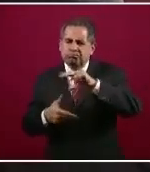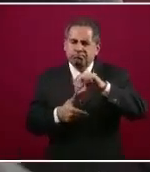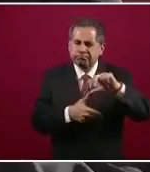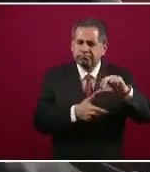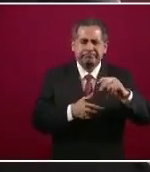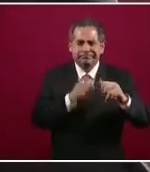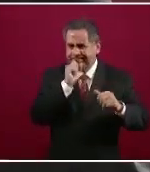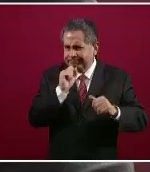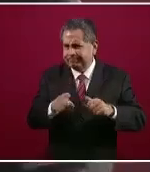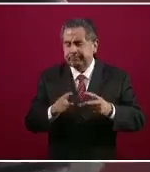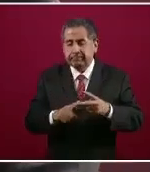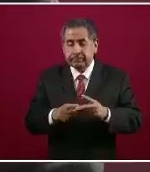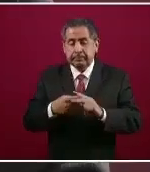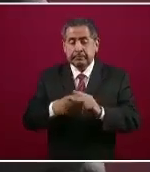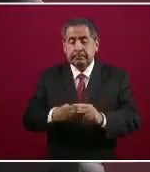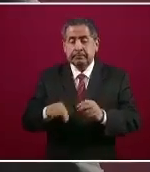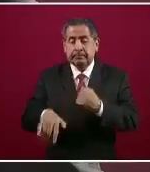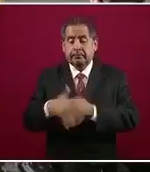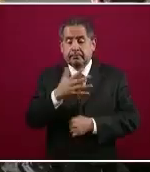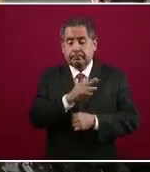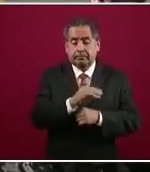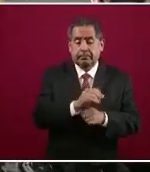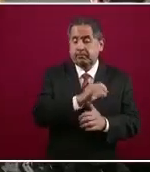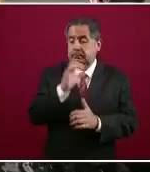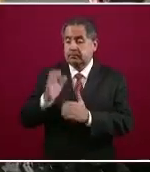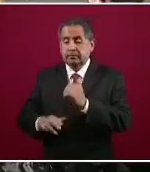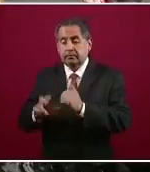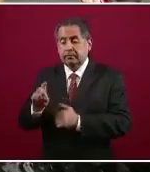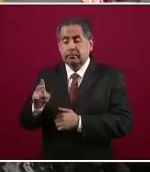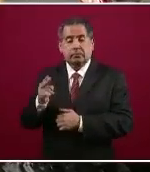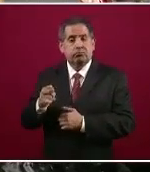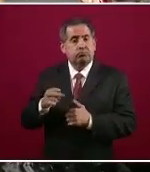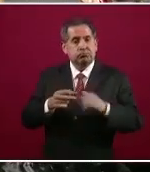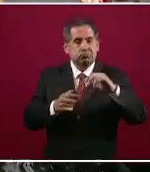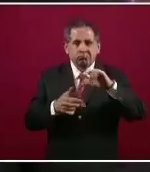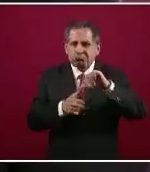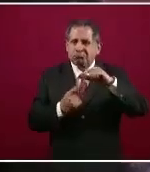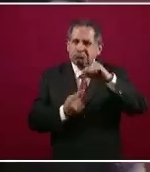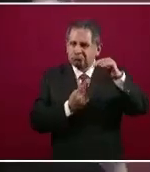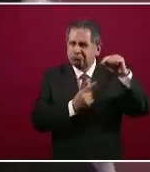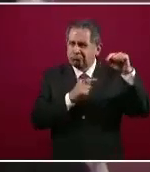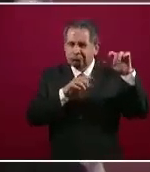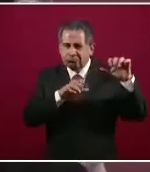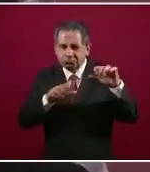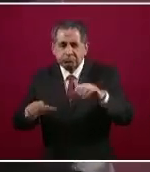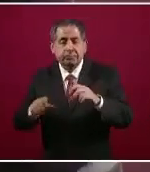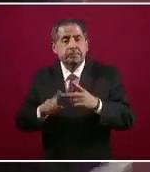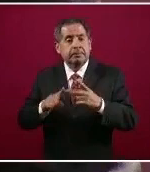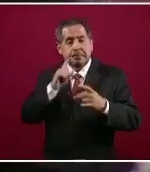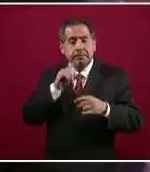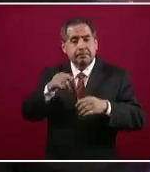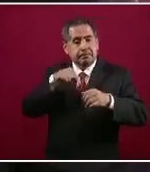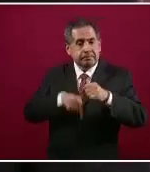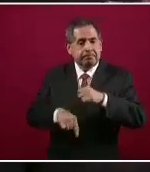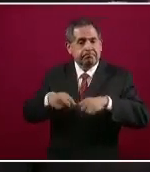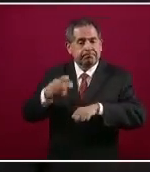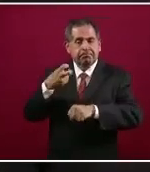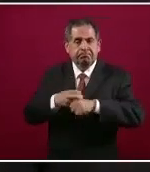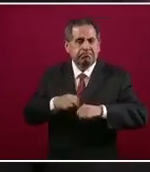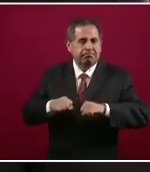dice la doctora, arranca el 15 de mayo, termina el 30 de noviembre, pero también 5 placas tectónicas y más de